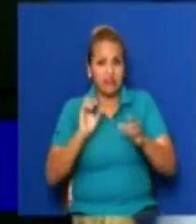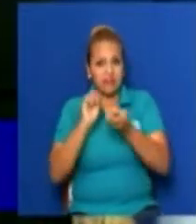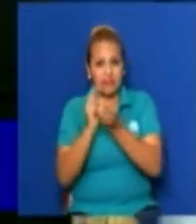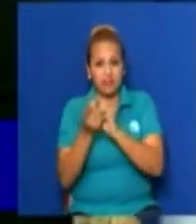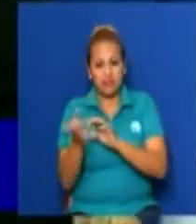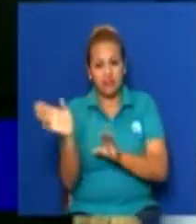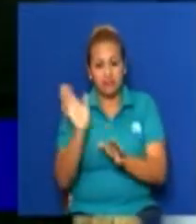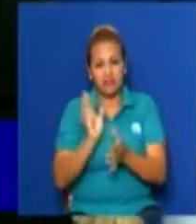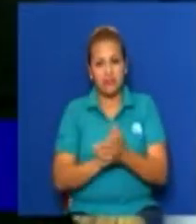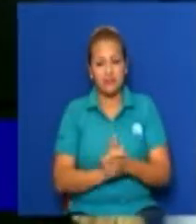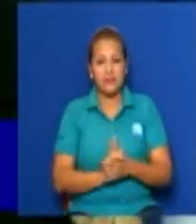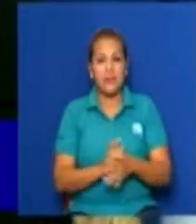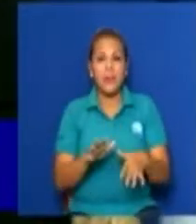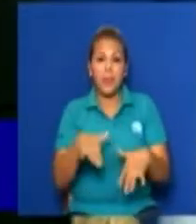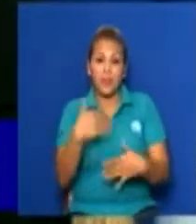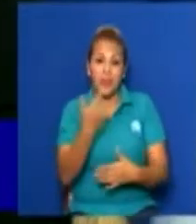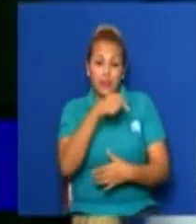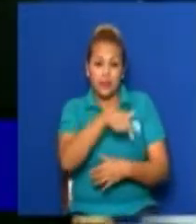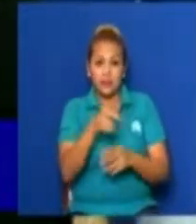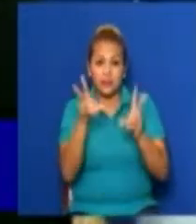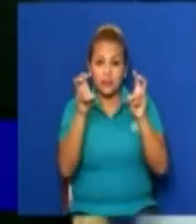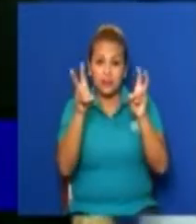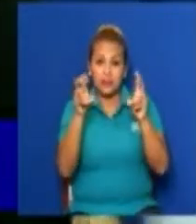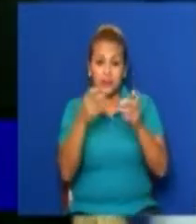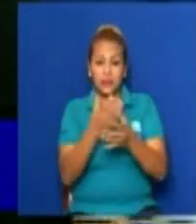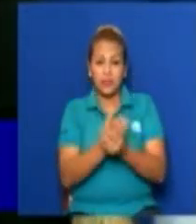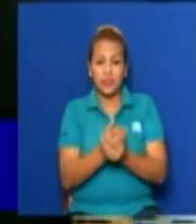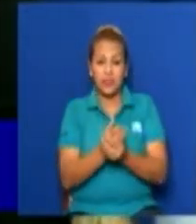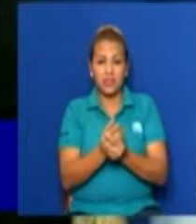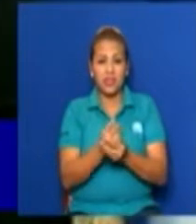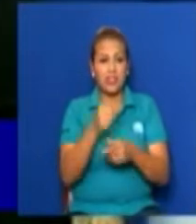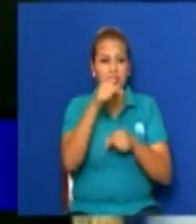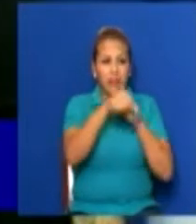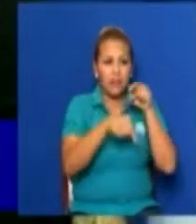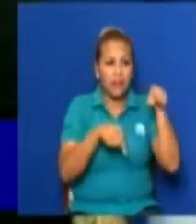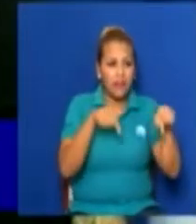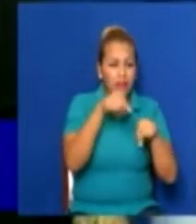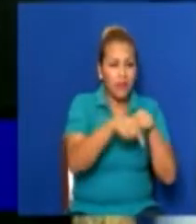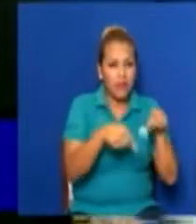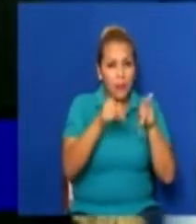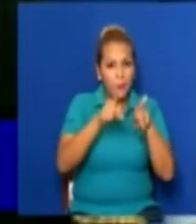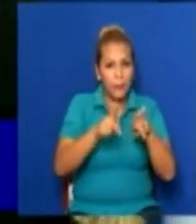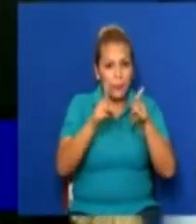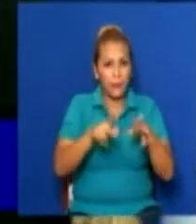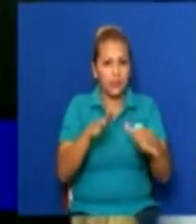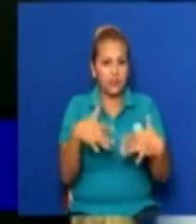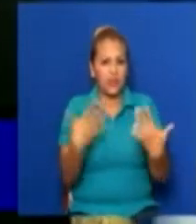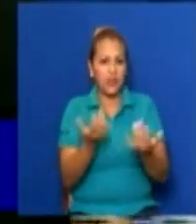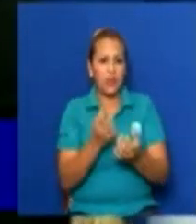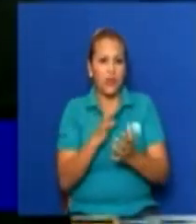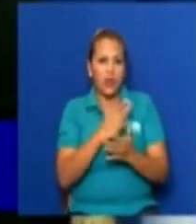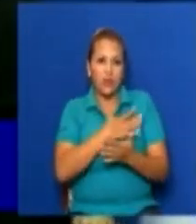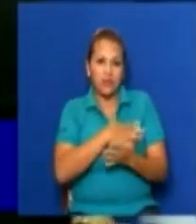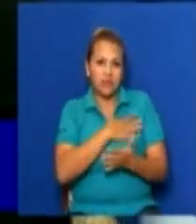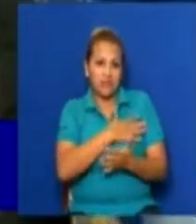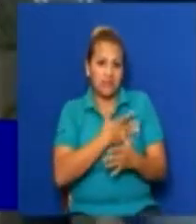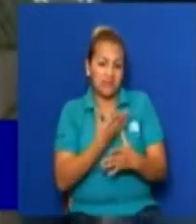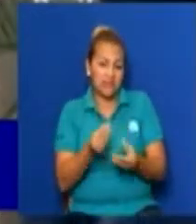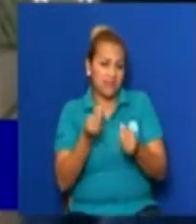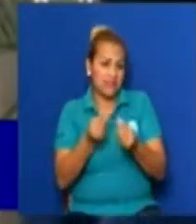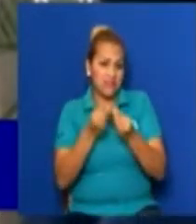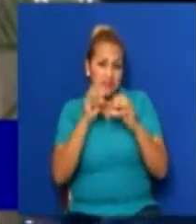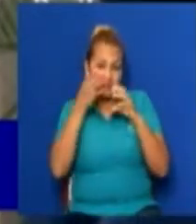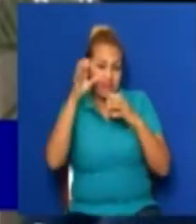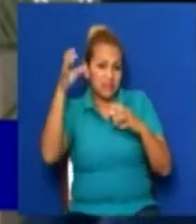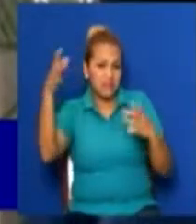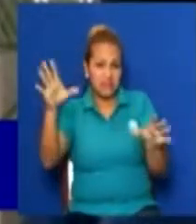da de forma velada o de forma directa. ¿verdad? Pero mucho de forma